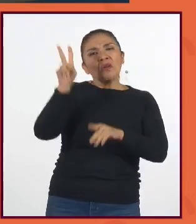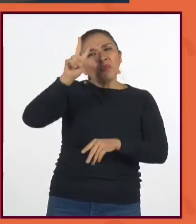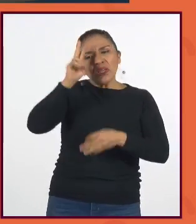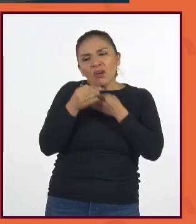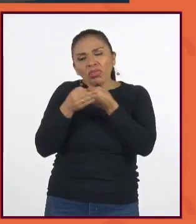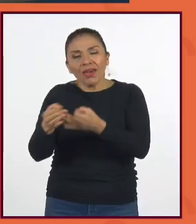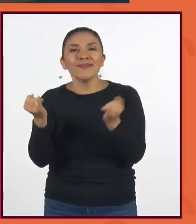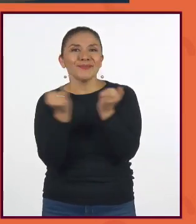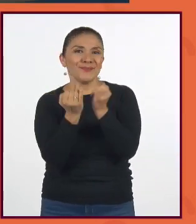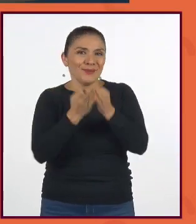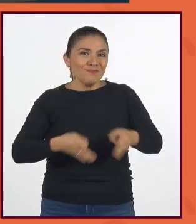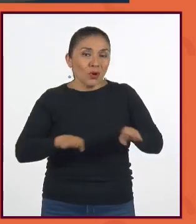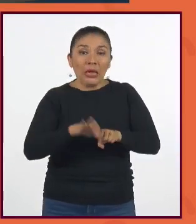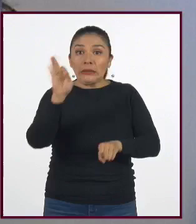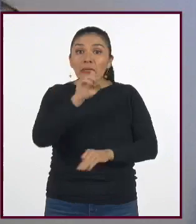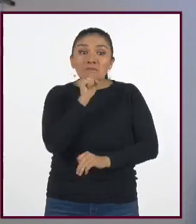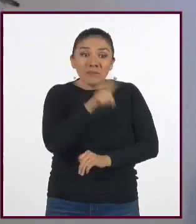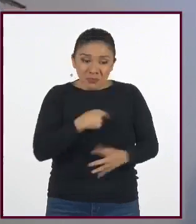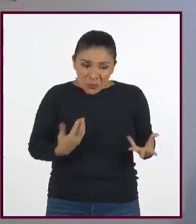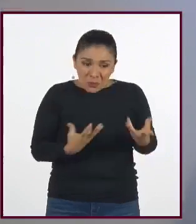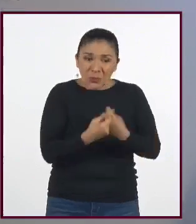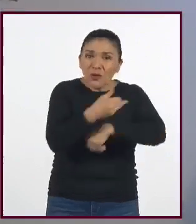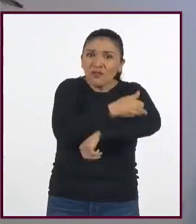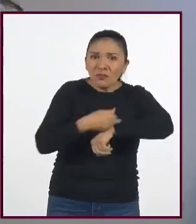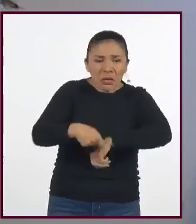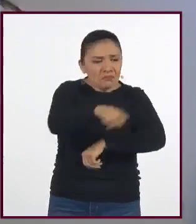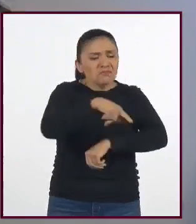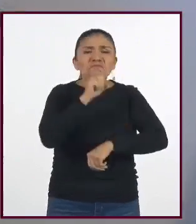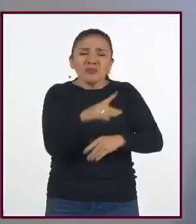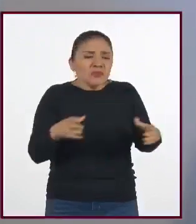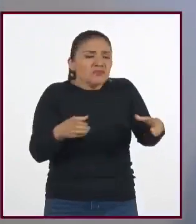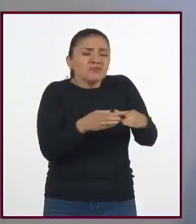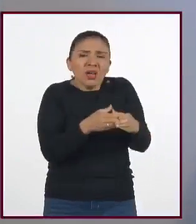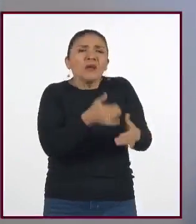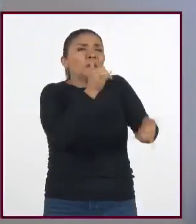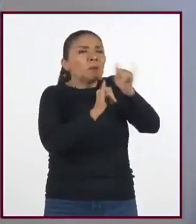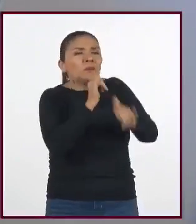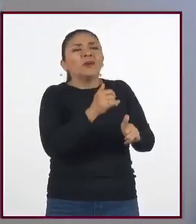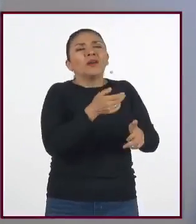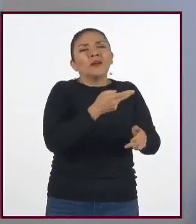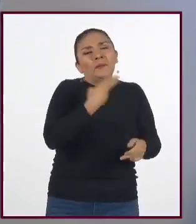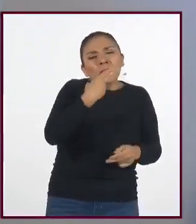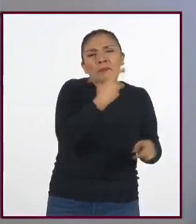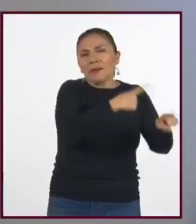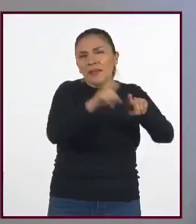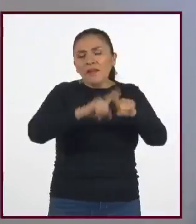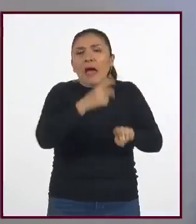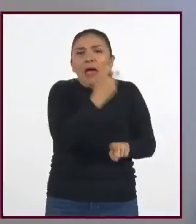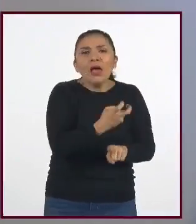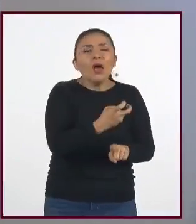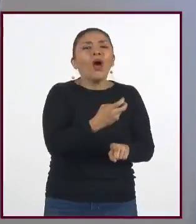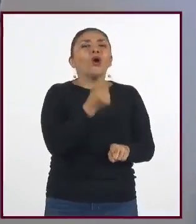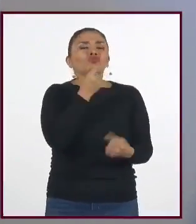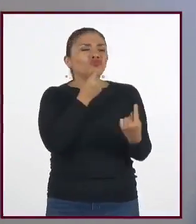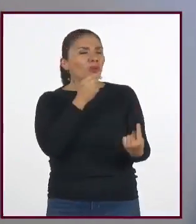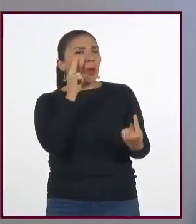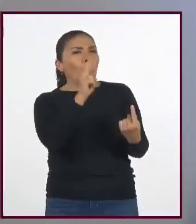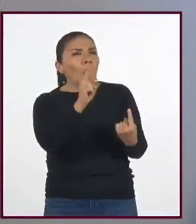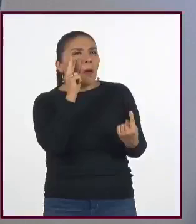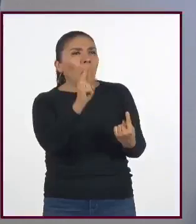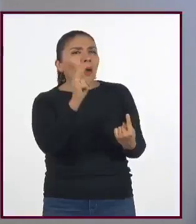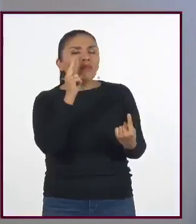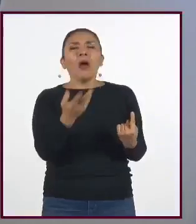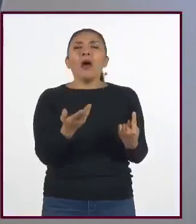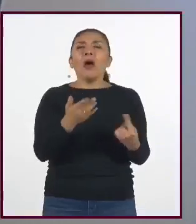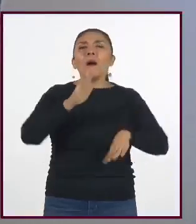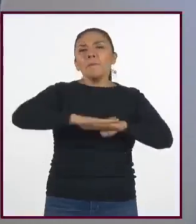porque si dentro del núcleo familiar hay consumo de alguna sustancia psicoactiva, esto va a facilitar